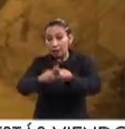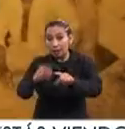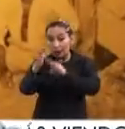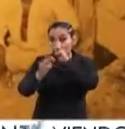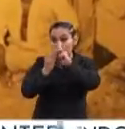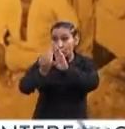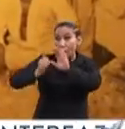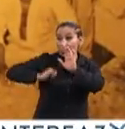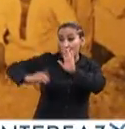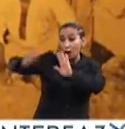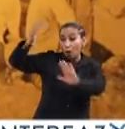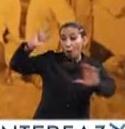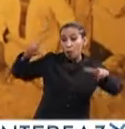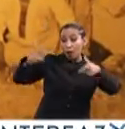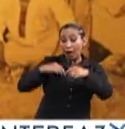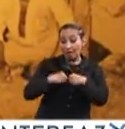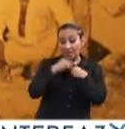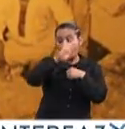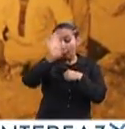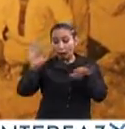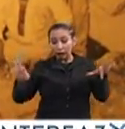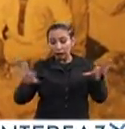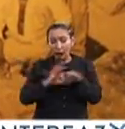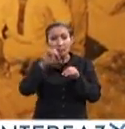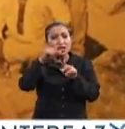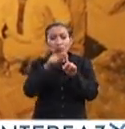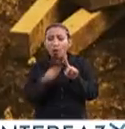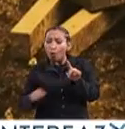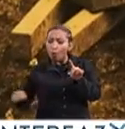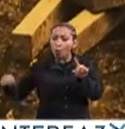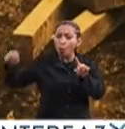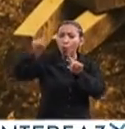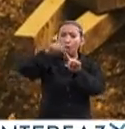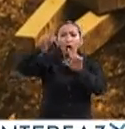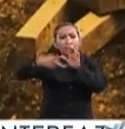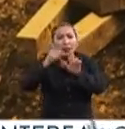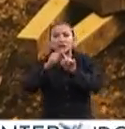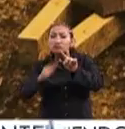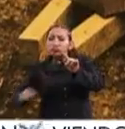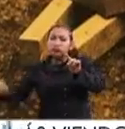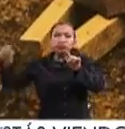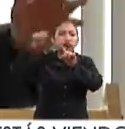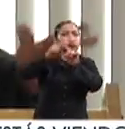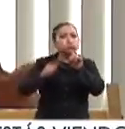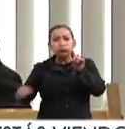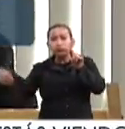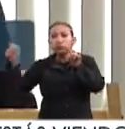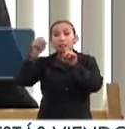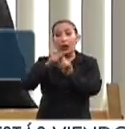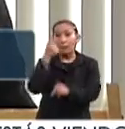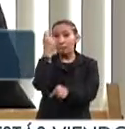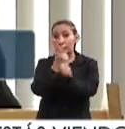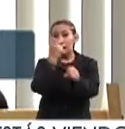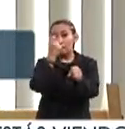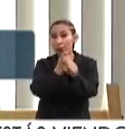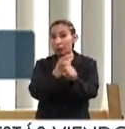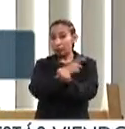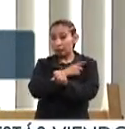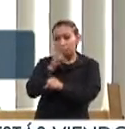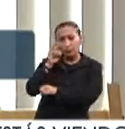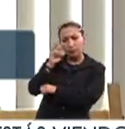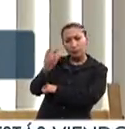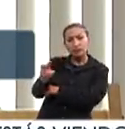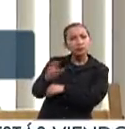mundo prehispánico, la vida y la muerte son parte de un ciclo que se repite interminablemente. Lo primero que hay que